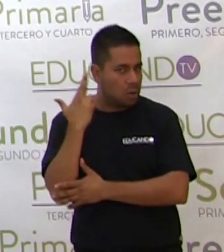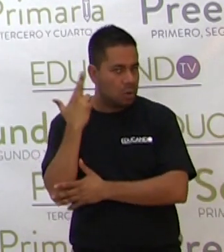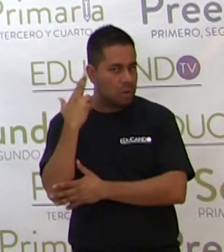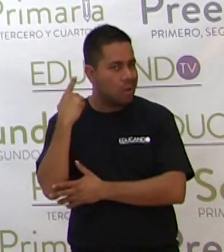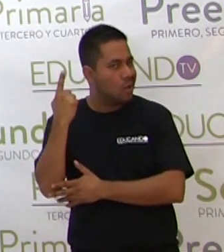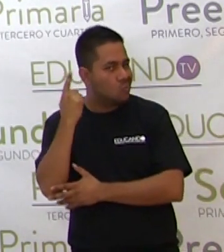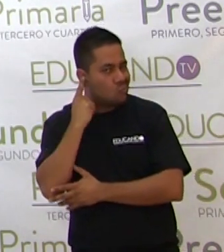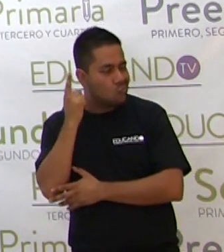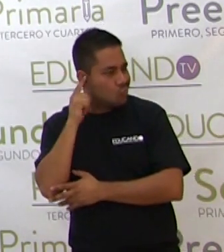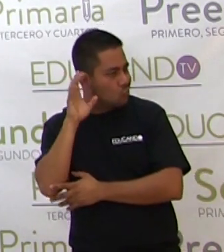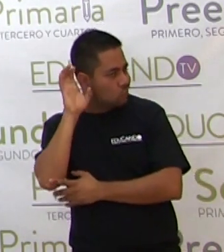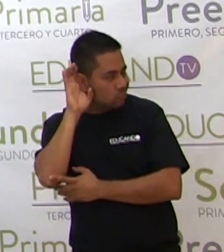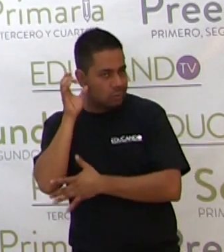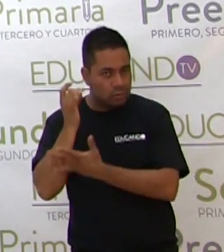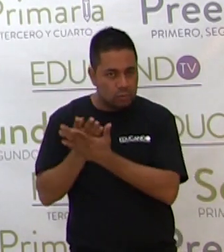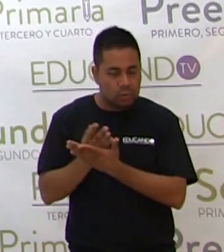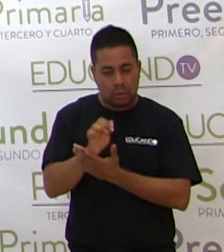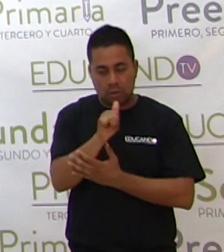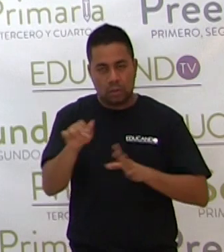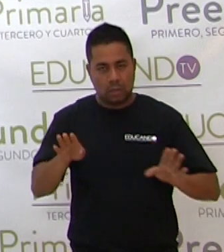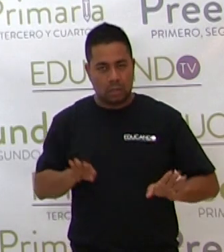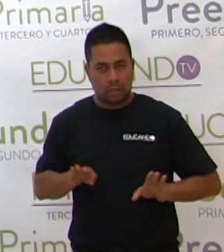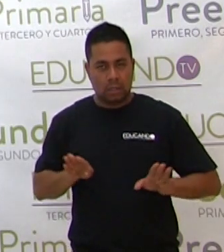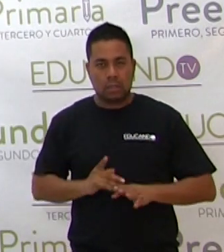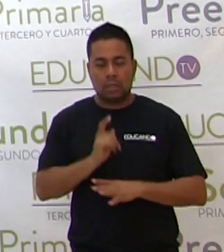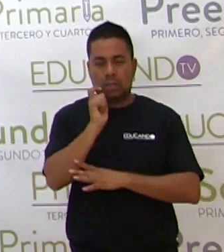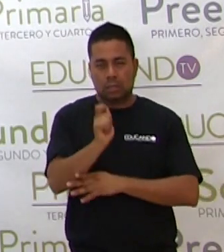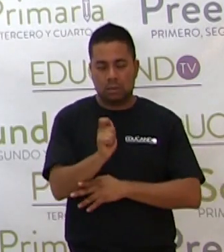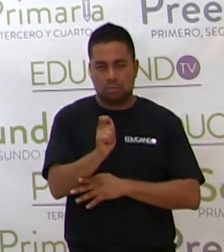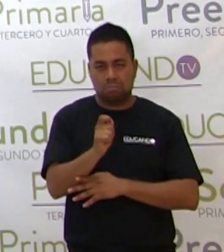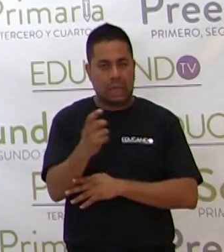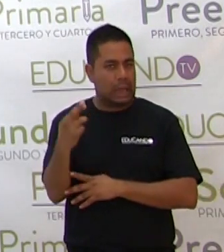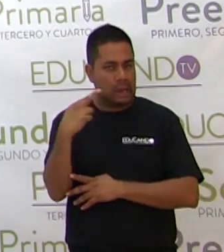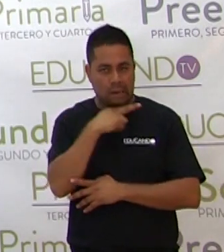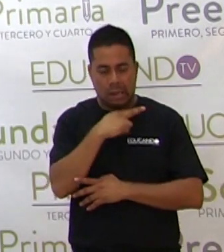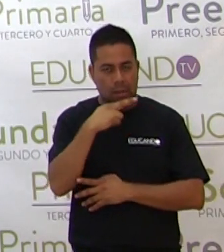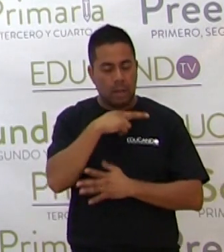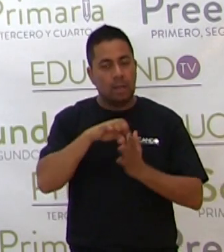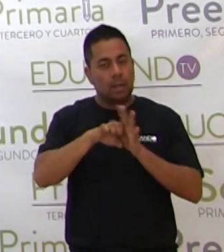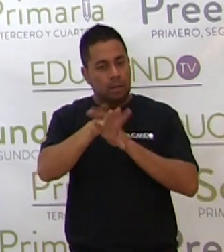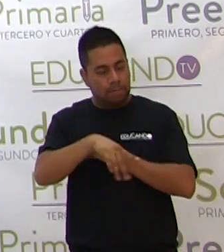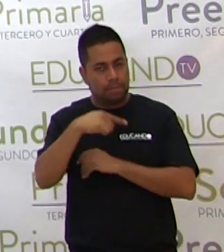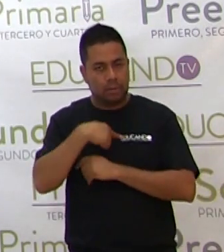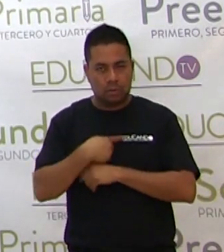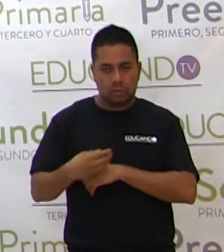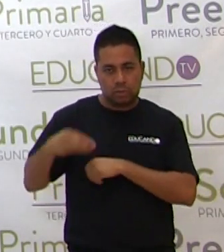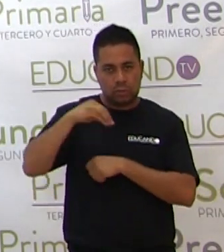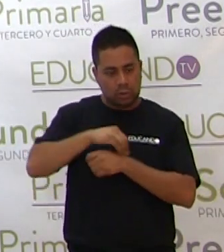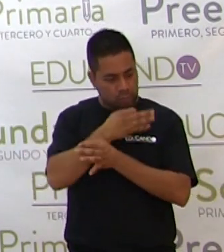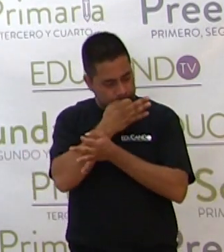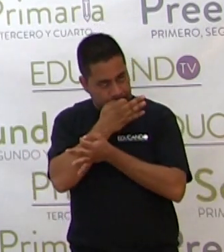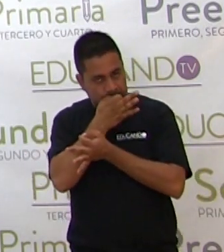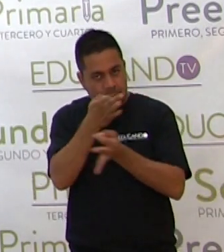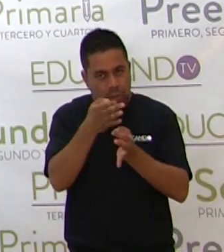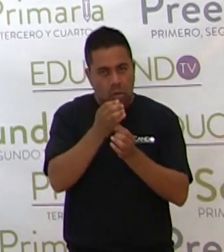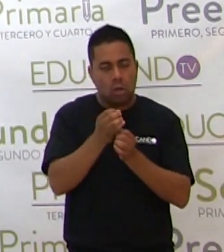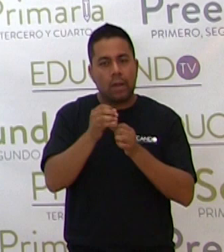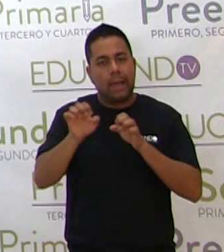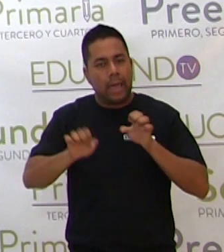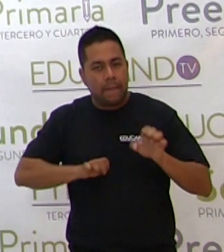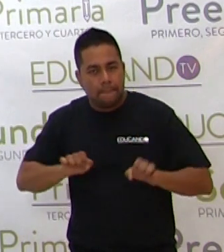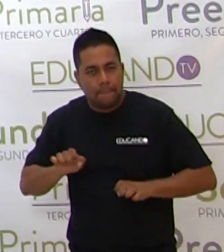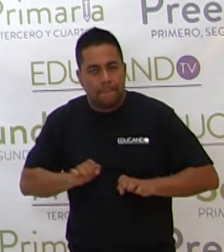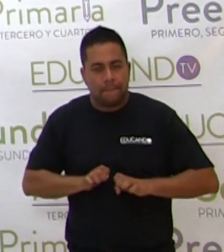característica de la radio sería la inmediatez porque uno puede transmitir la acción o el evento